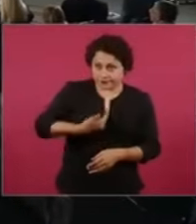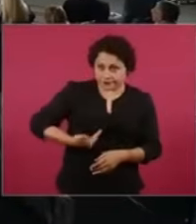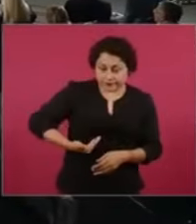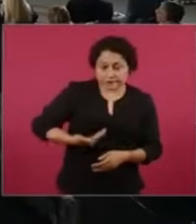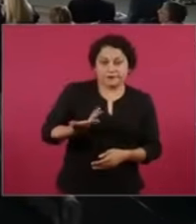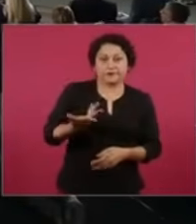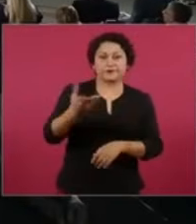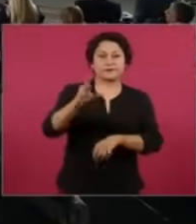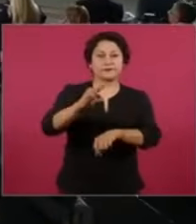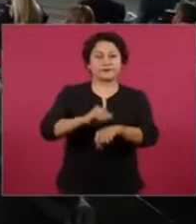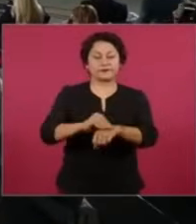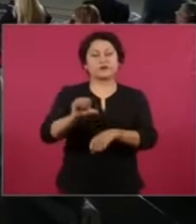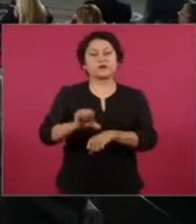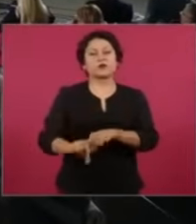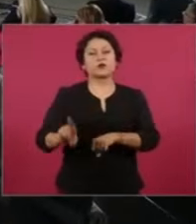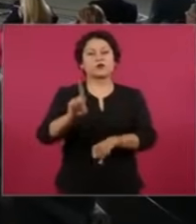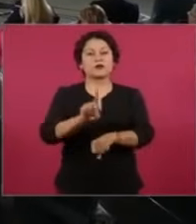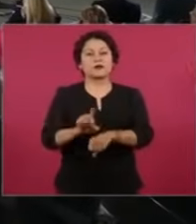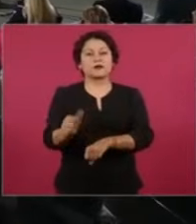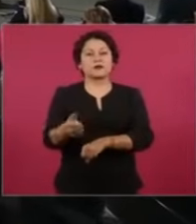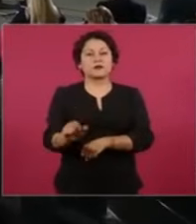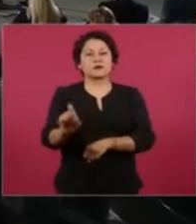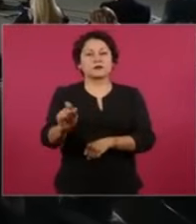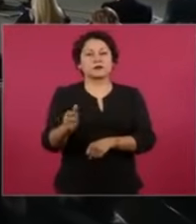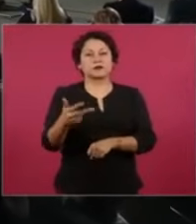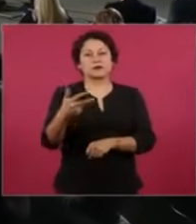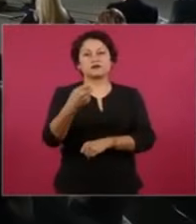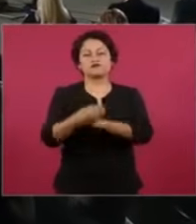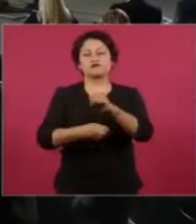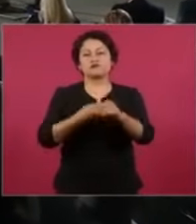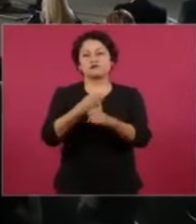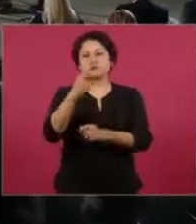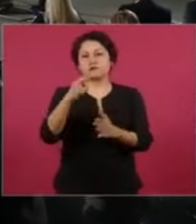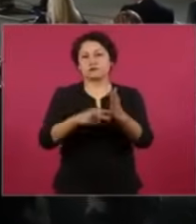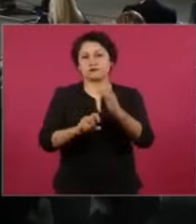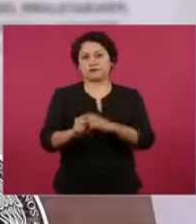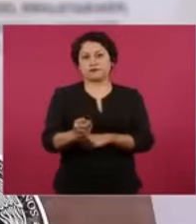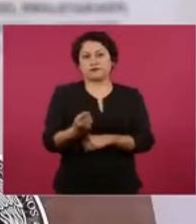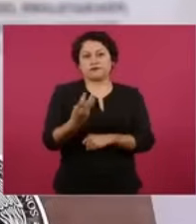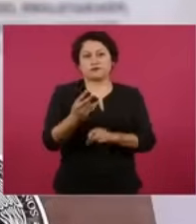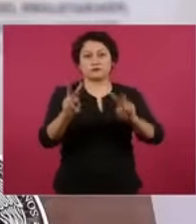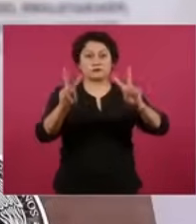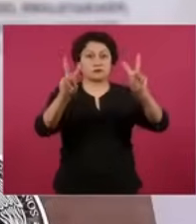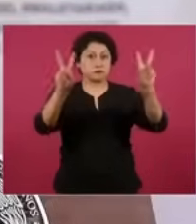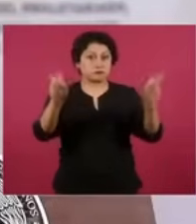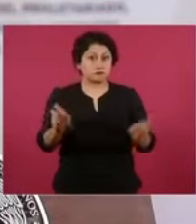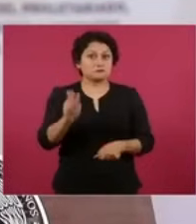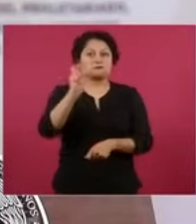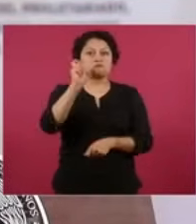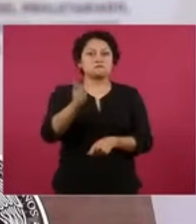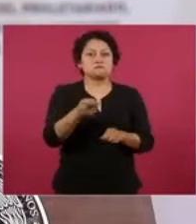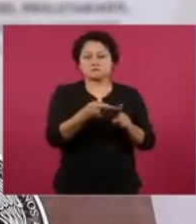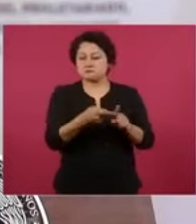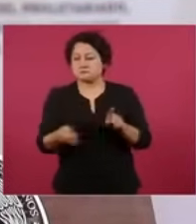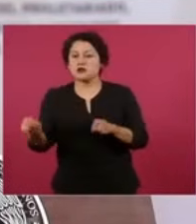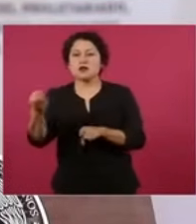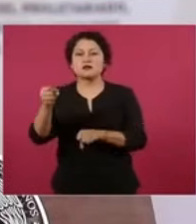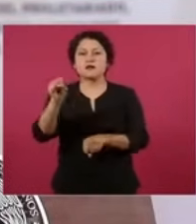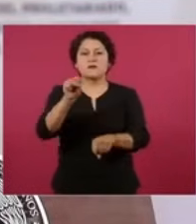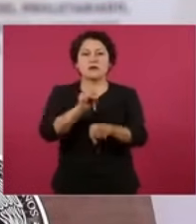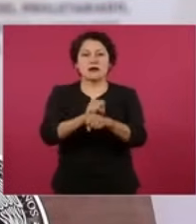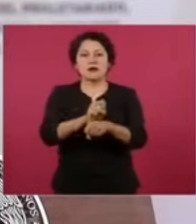Hoy es 28 de agosto del año 2024. Esta es la sección Quienes quieren las mentiras de la semana. Y vamos a